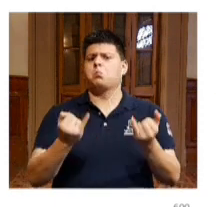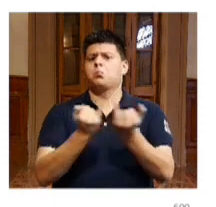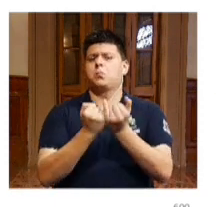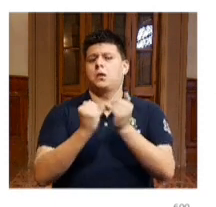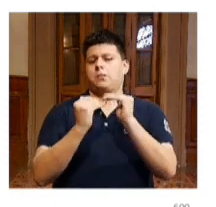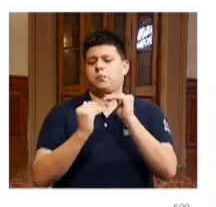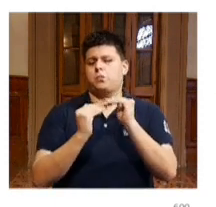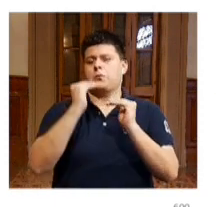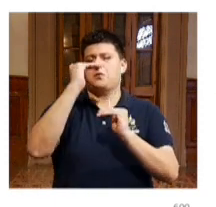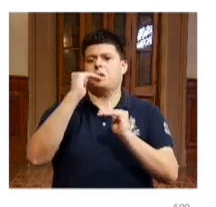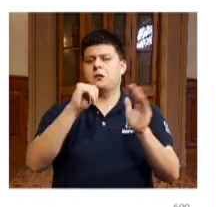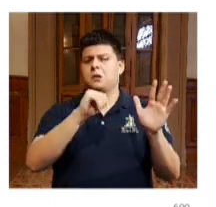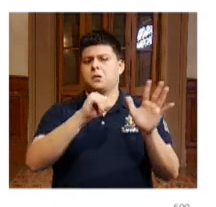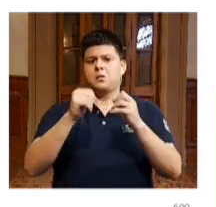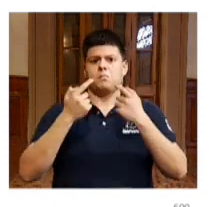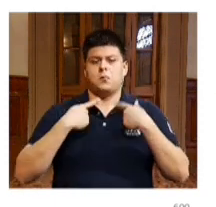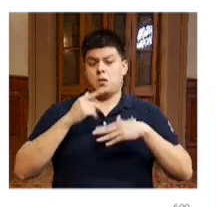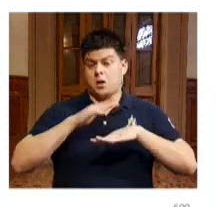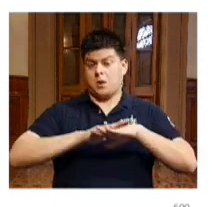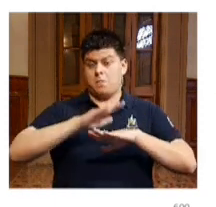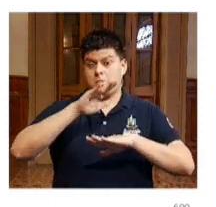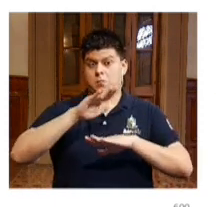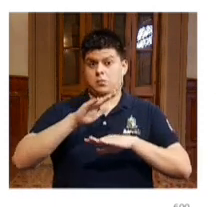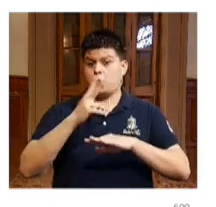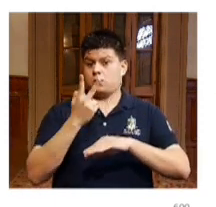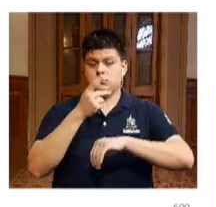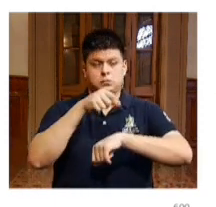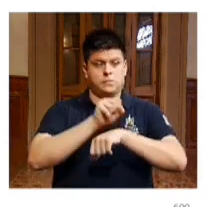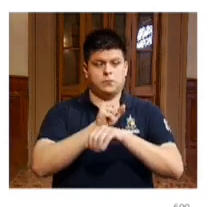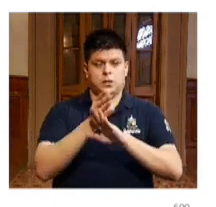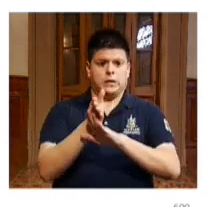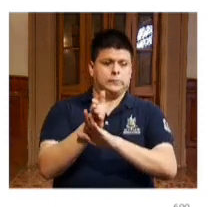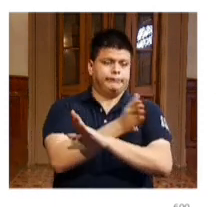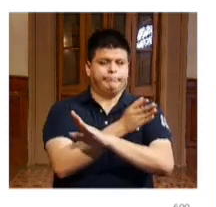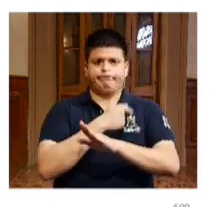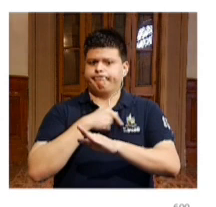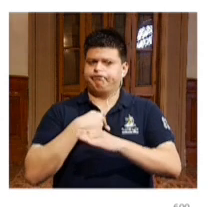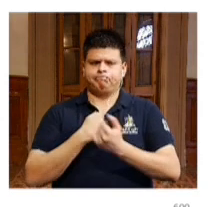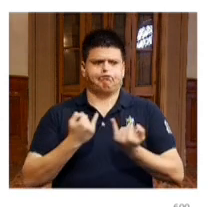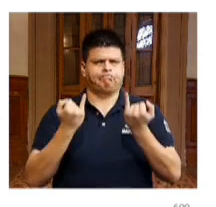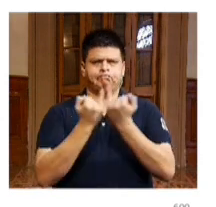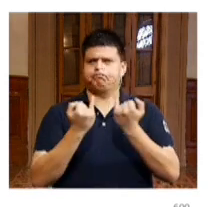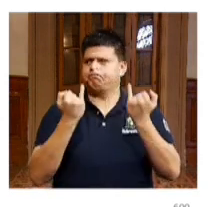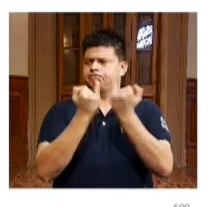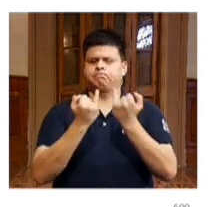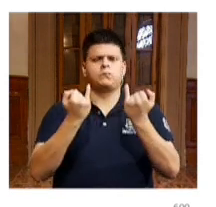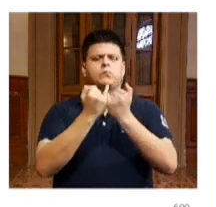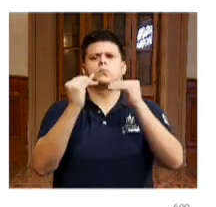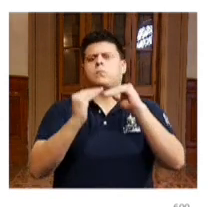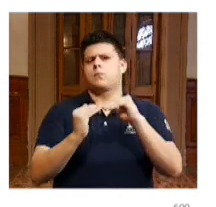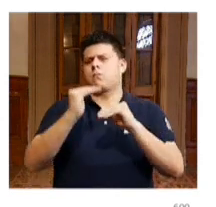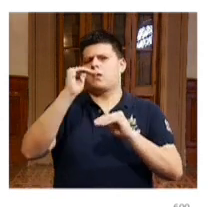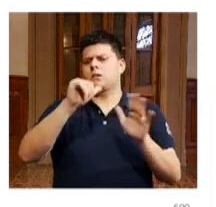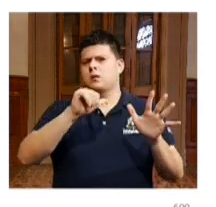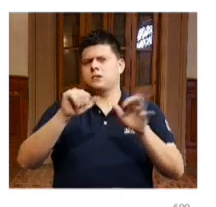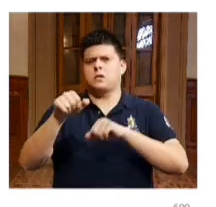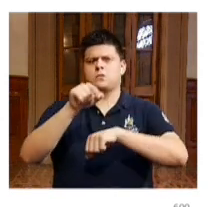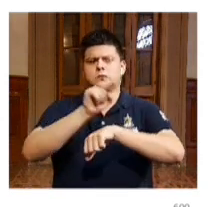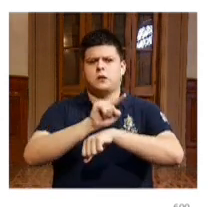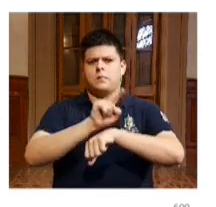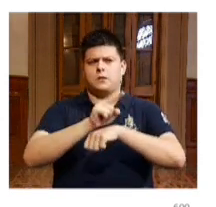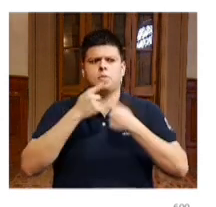arriba de los 600. Ya son un poco más de dos semanas donde estamos arriba de los 600 casos